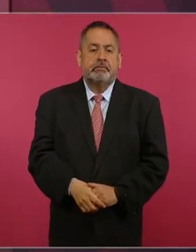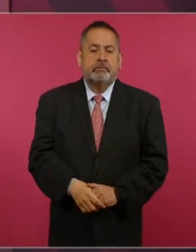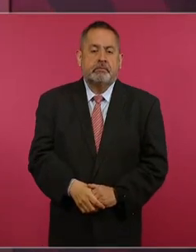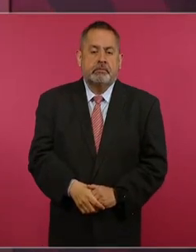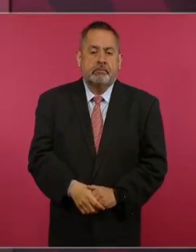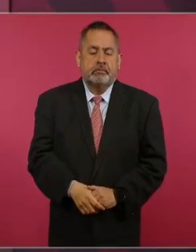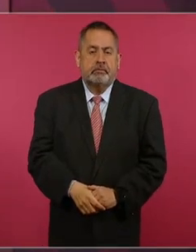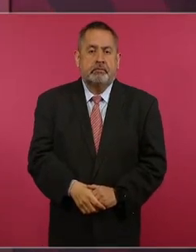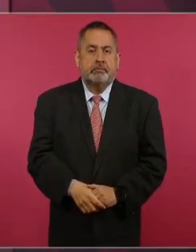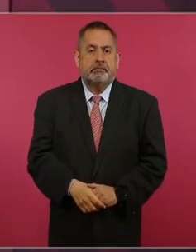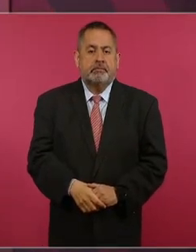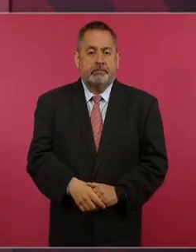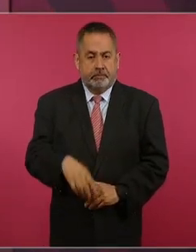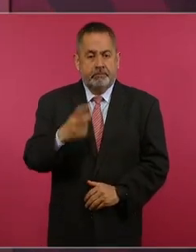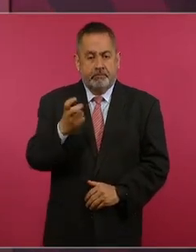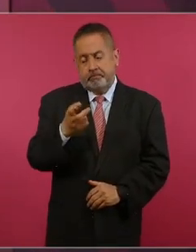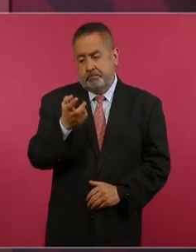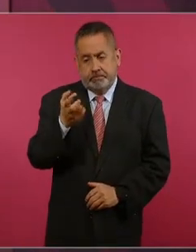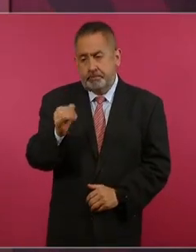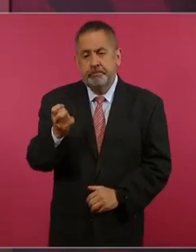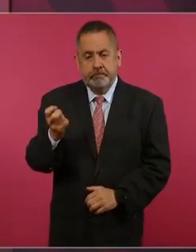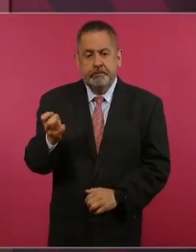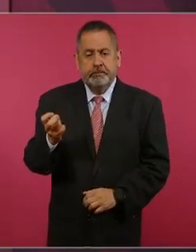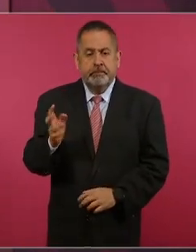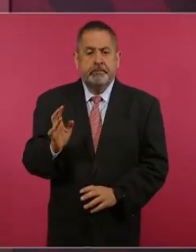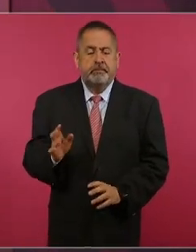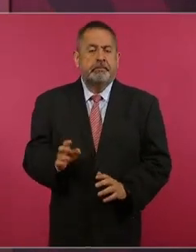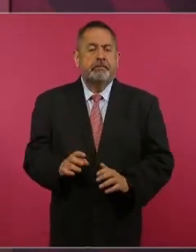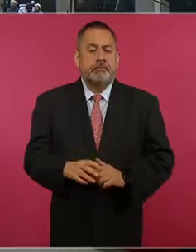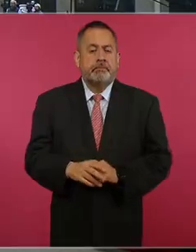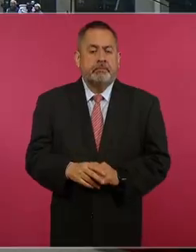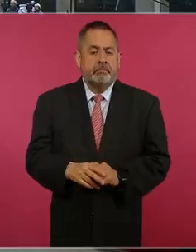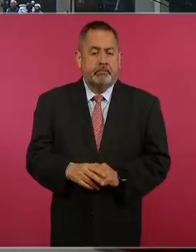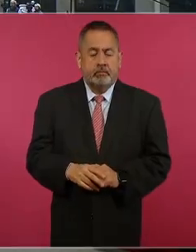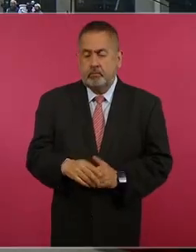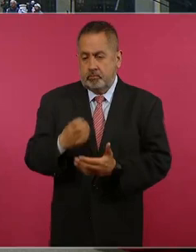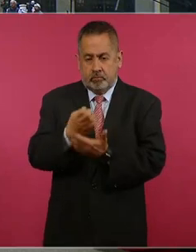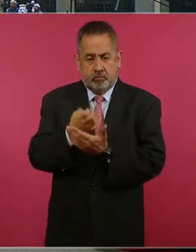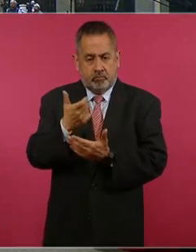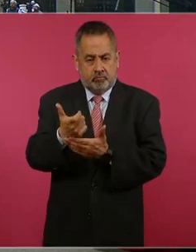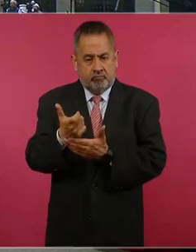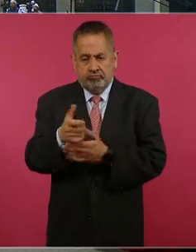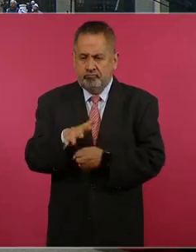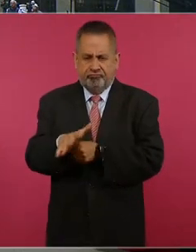Pero así están las cosas. Muy bien la economía,